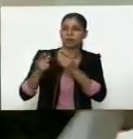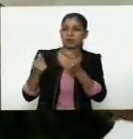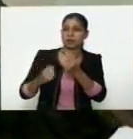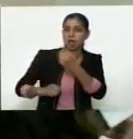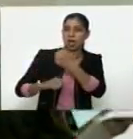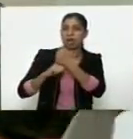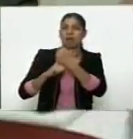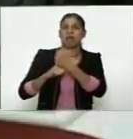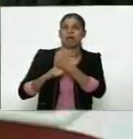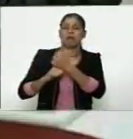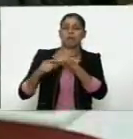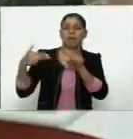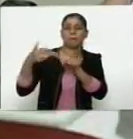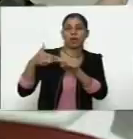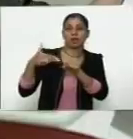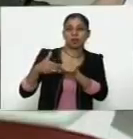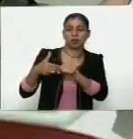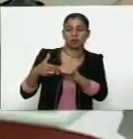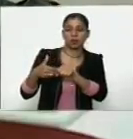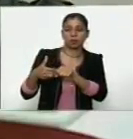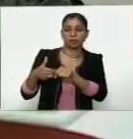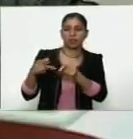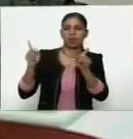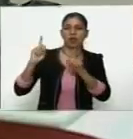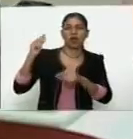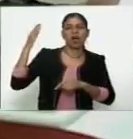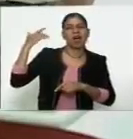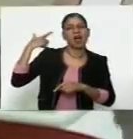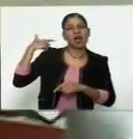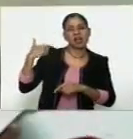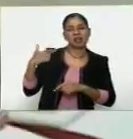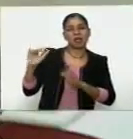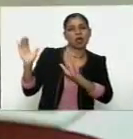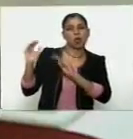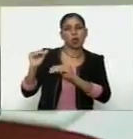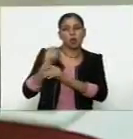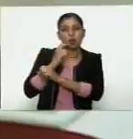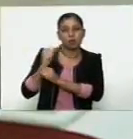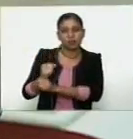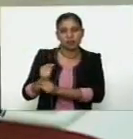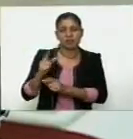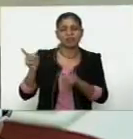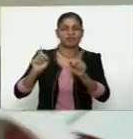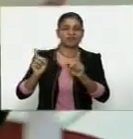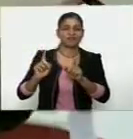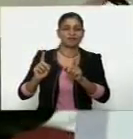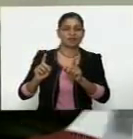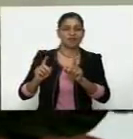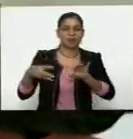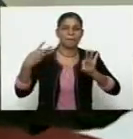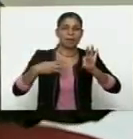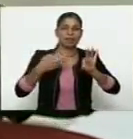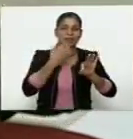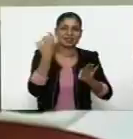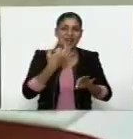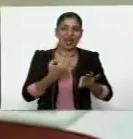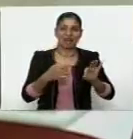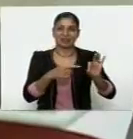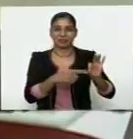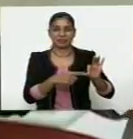con respaldo que decían, como se decían las criptomonedas, respaldo de la confianza. No. Nada más y nada menos con